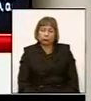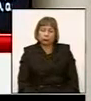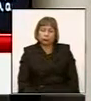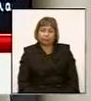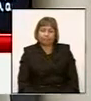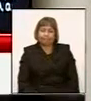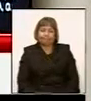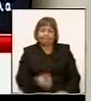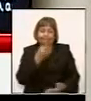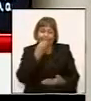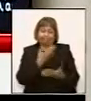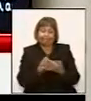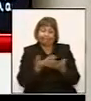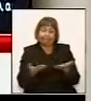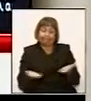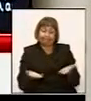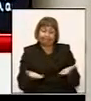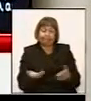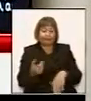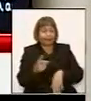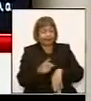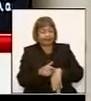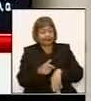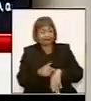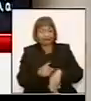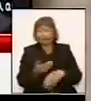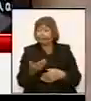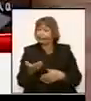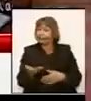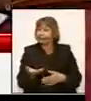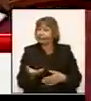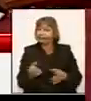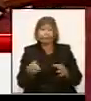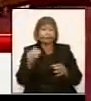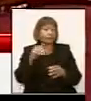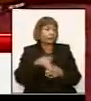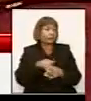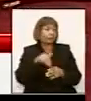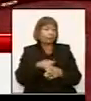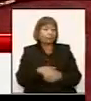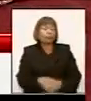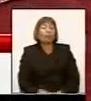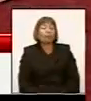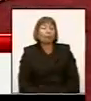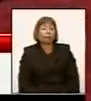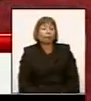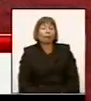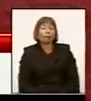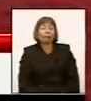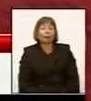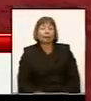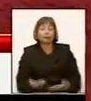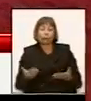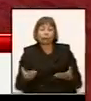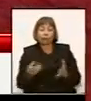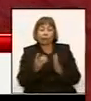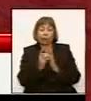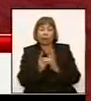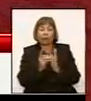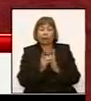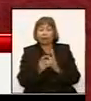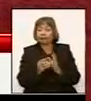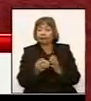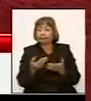Bien, entonces en estos momentos se somete a votación de este dictamen, es